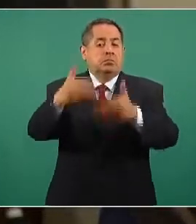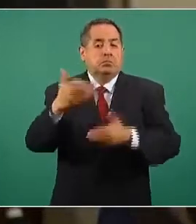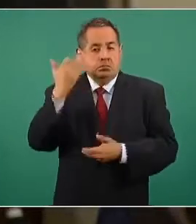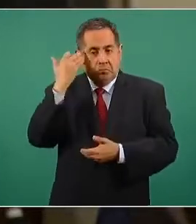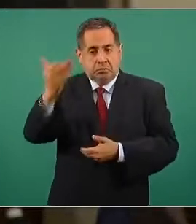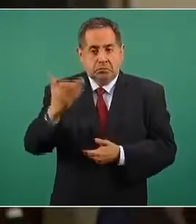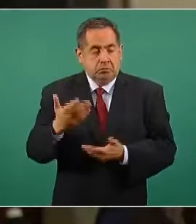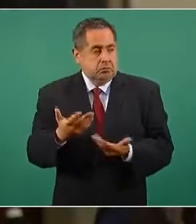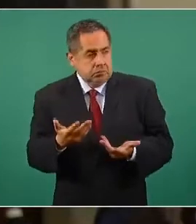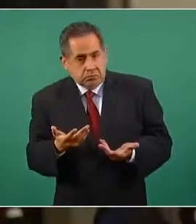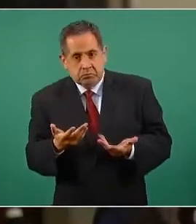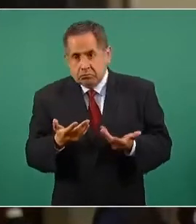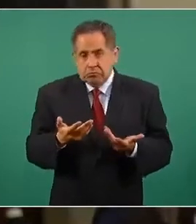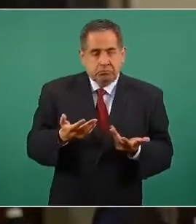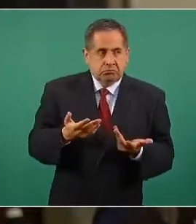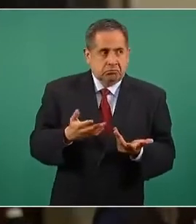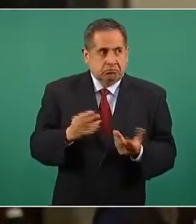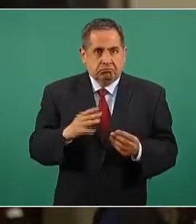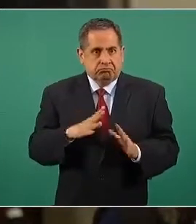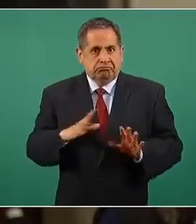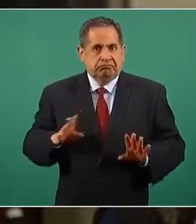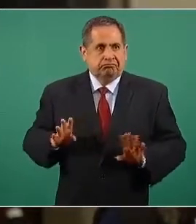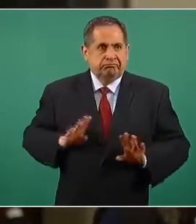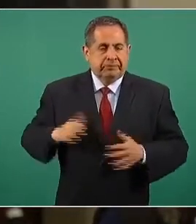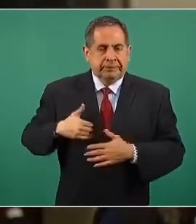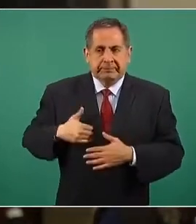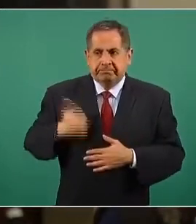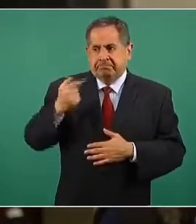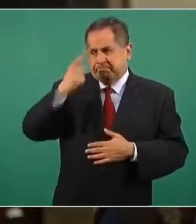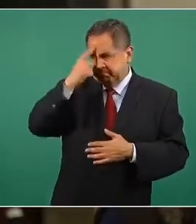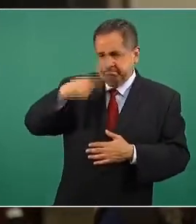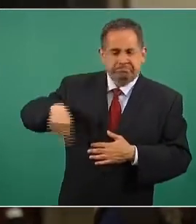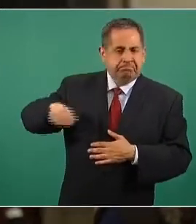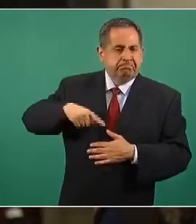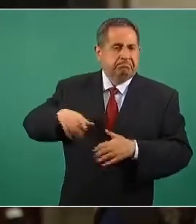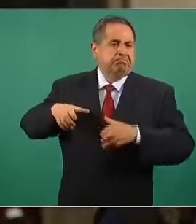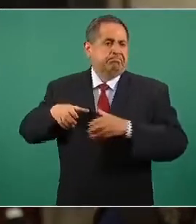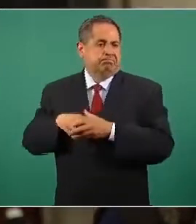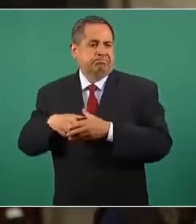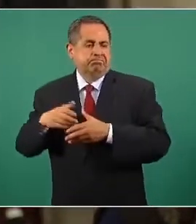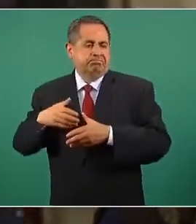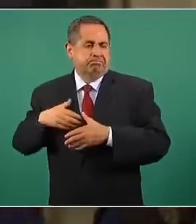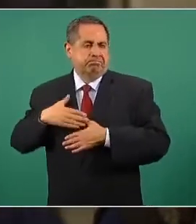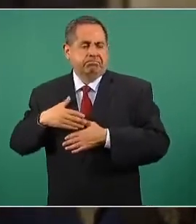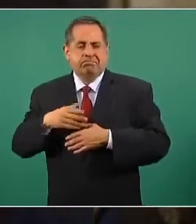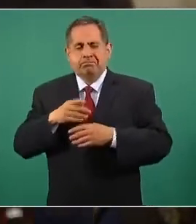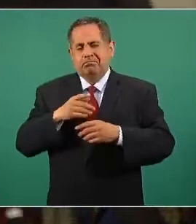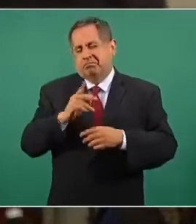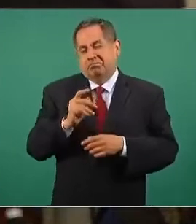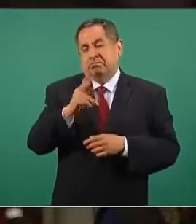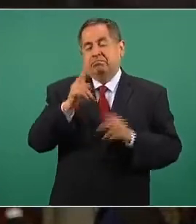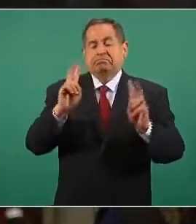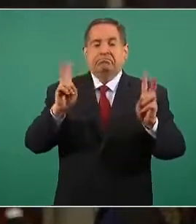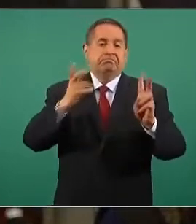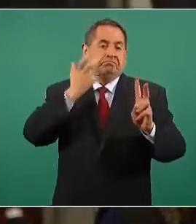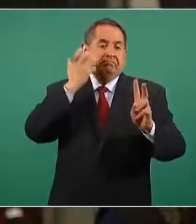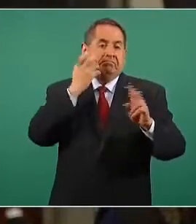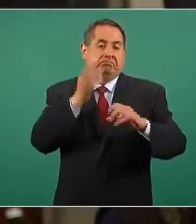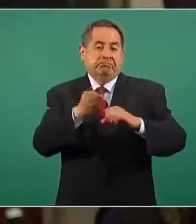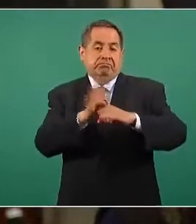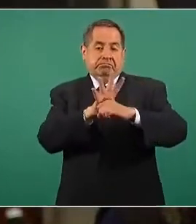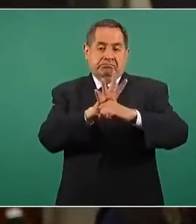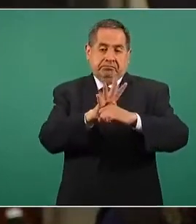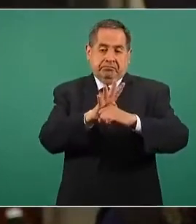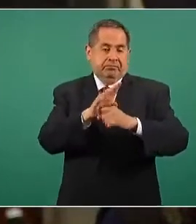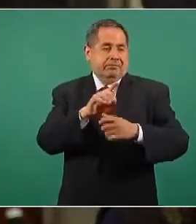no habría un beneficio con el tema del COVID. Justamente mencionan que aprovechándose del tema